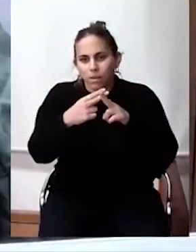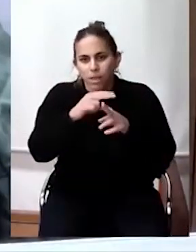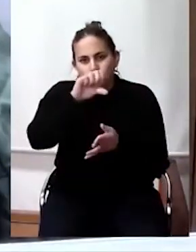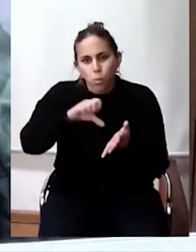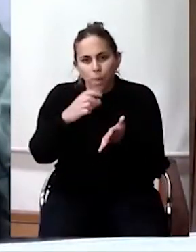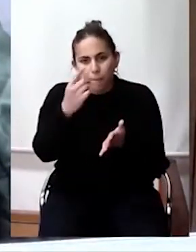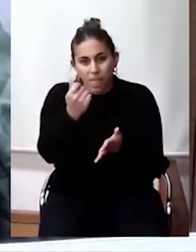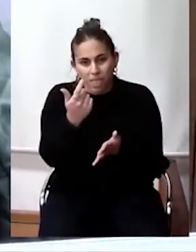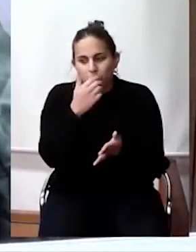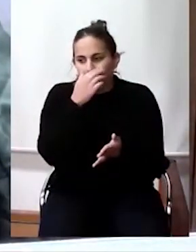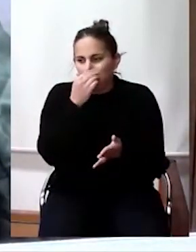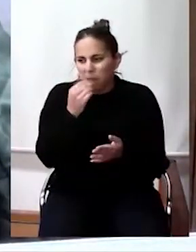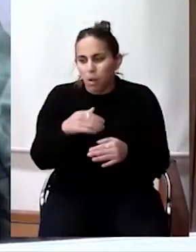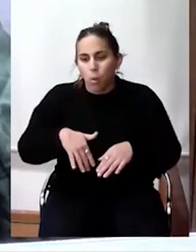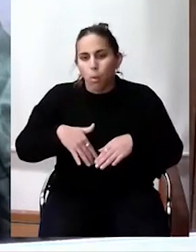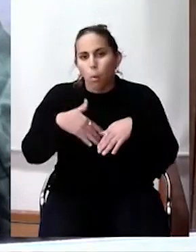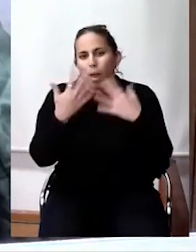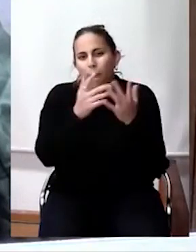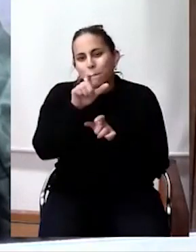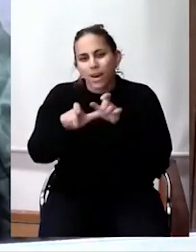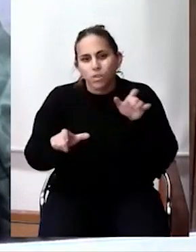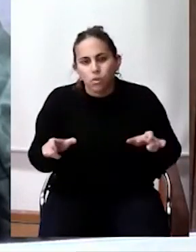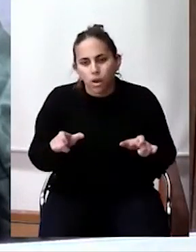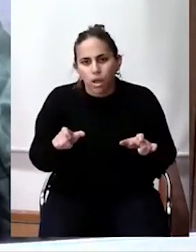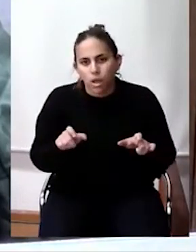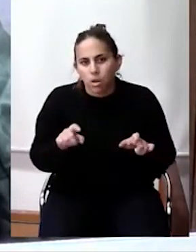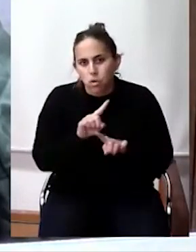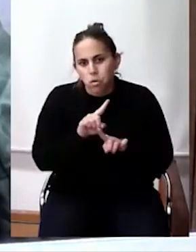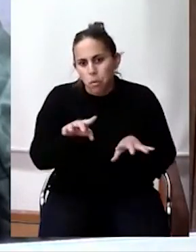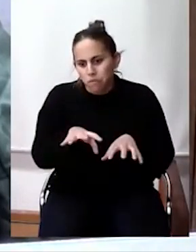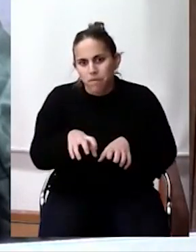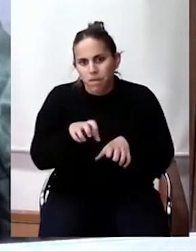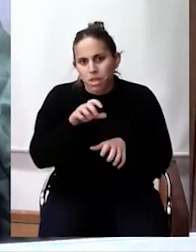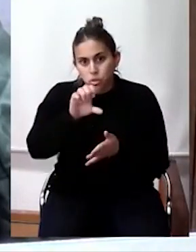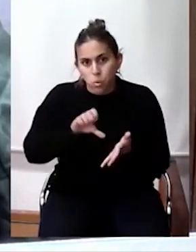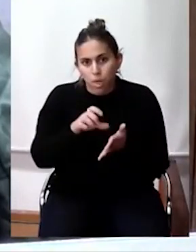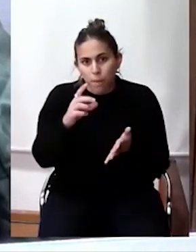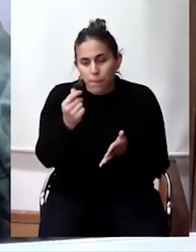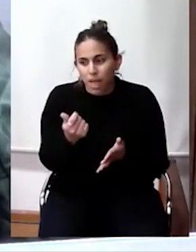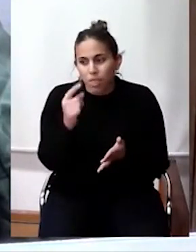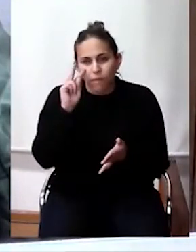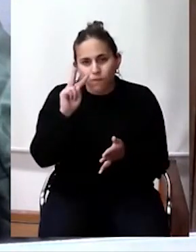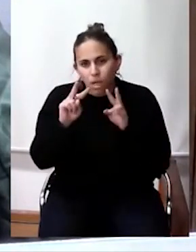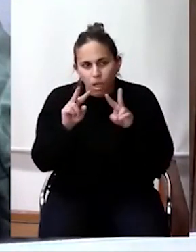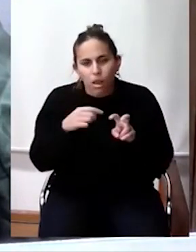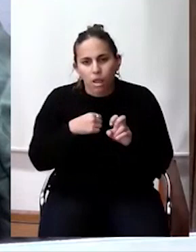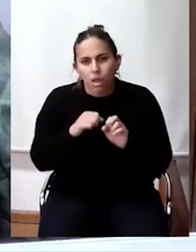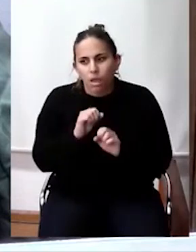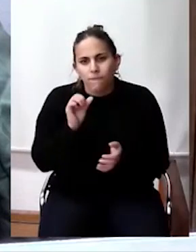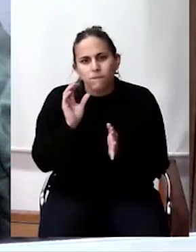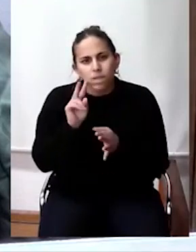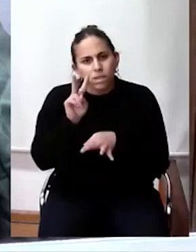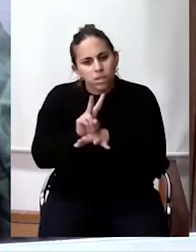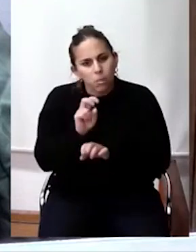plata cualquiera de las personas que no son de Ciudad del plata que se dirigen y estén allí